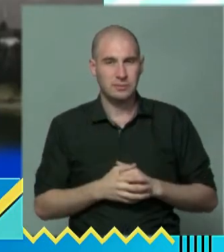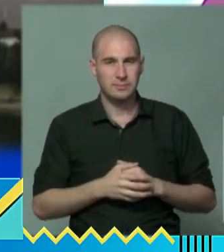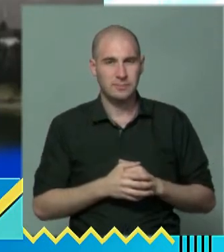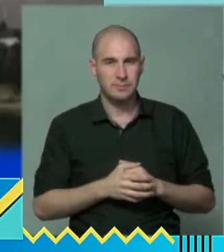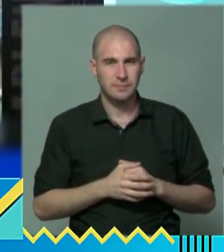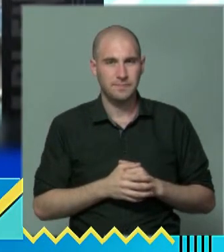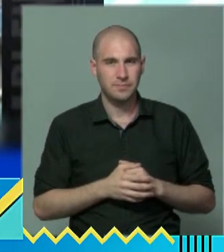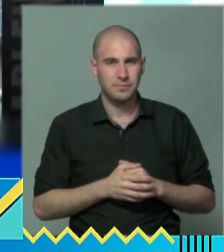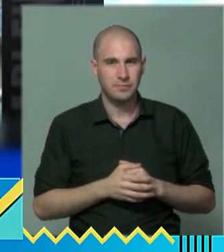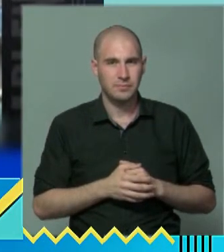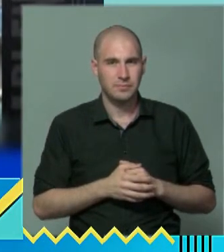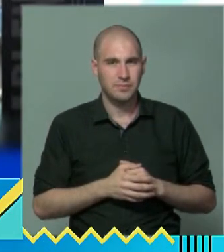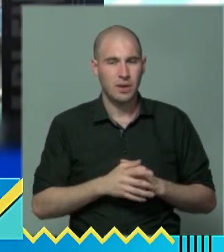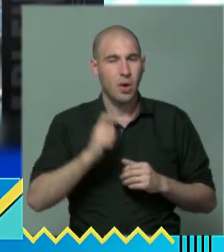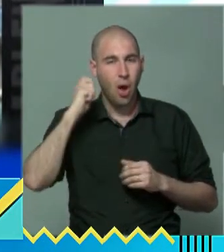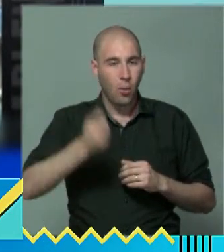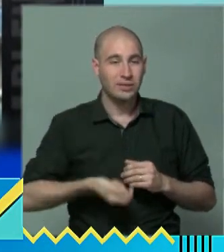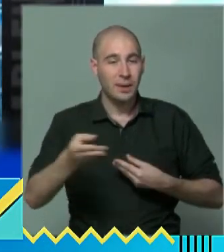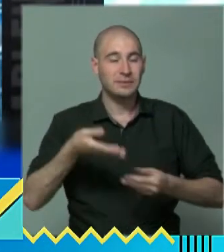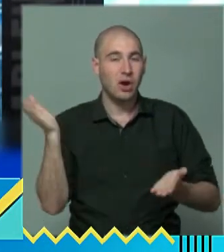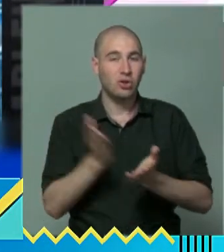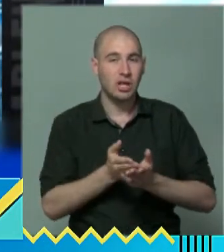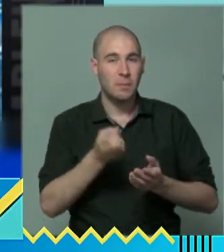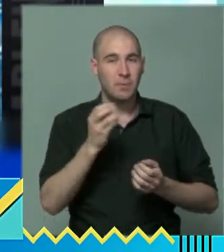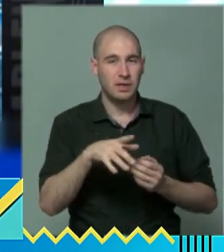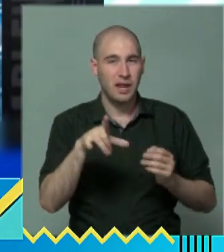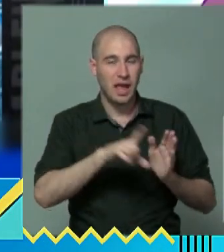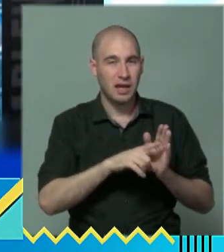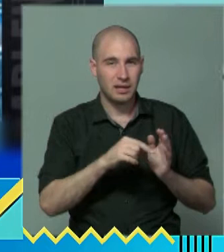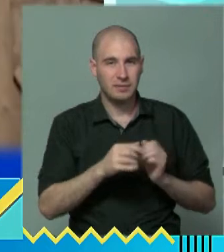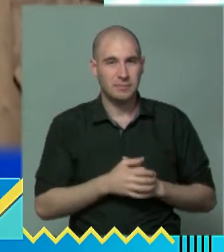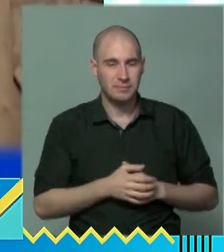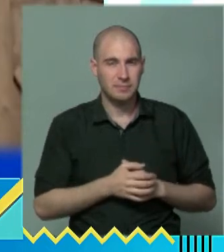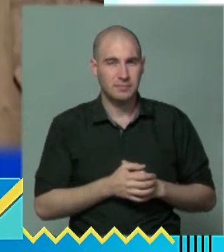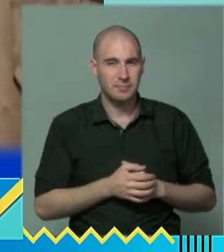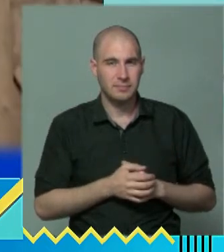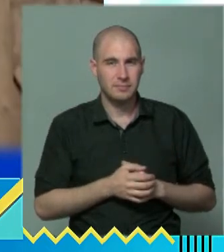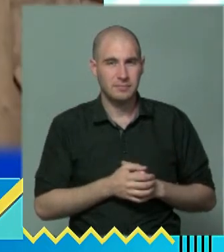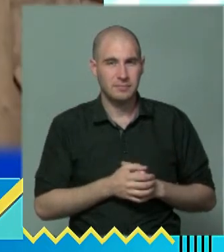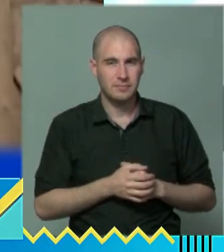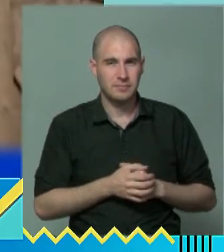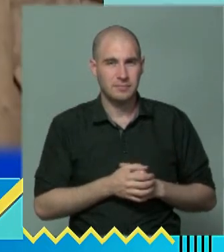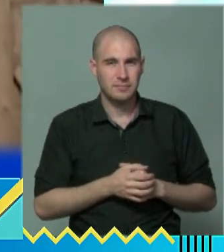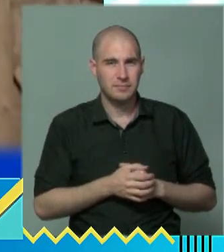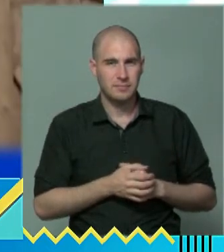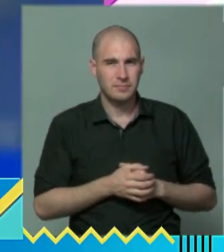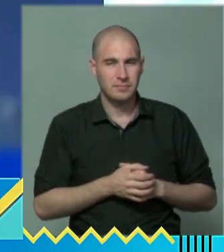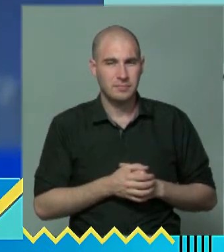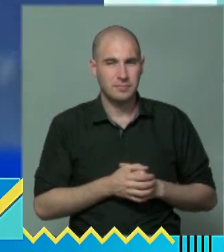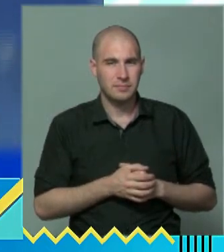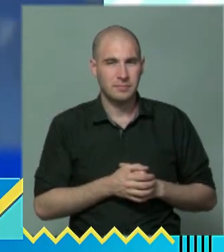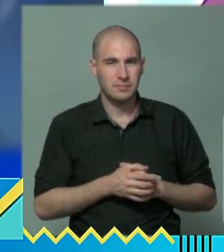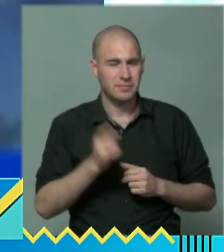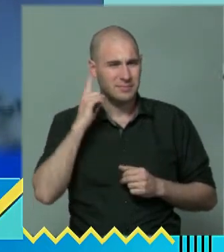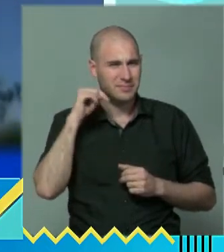los jueces empezaron a condenar a las empresas por delitos que no estaban expresamente contemplados, lo que empezó a generar cierta inseguridad